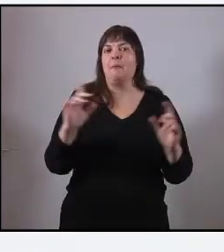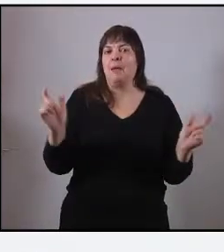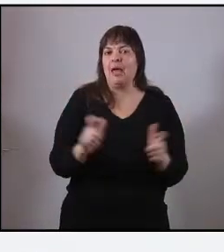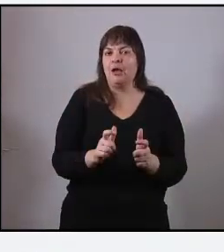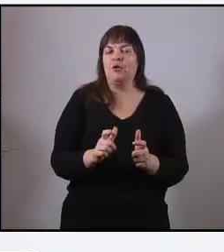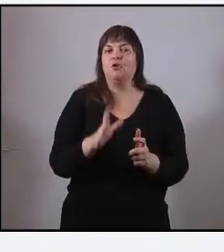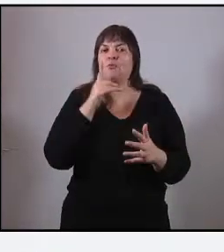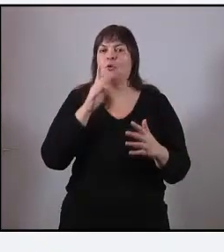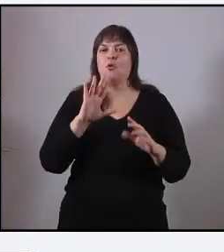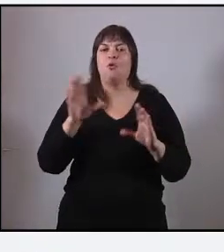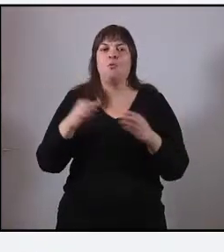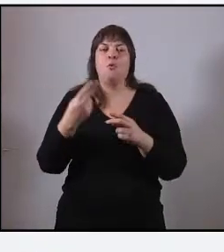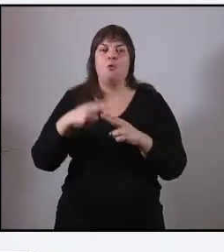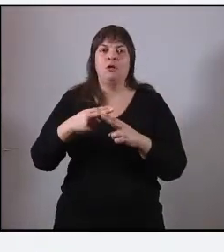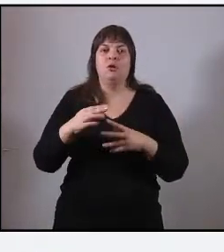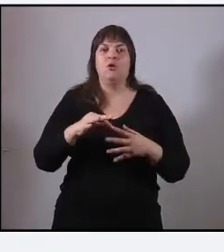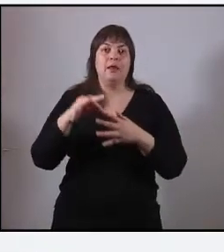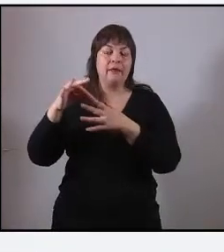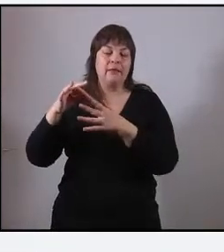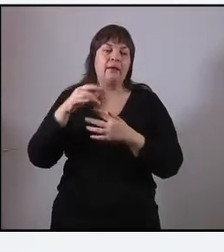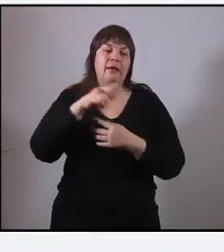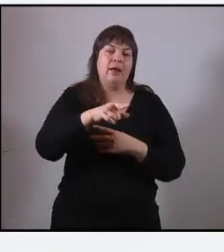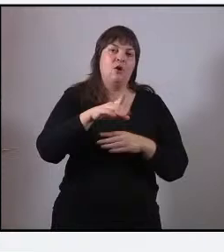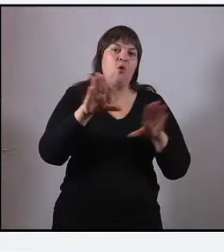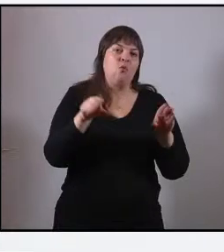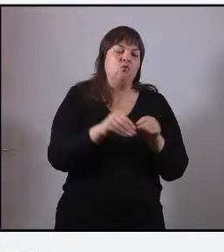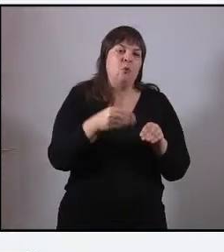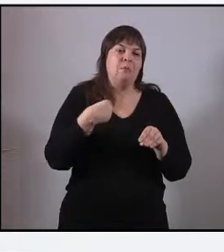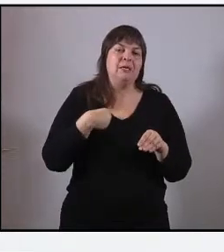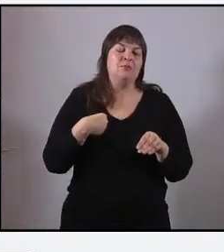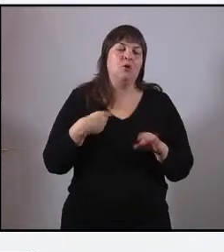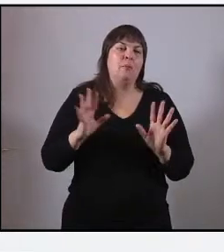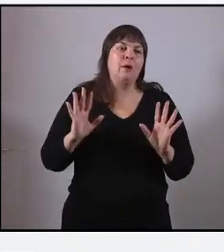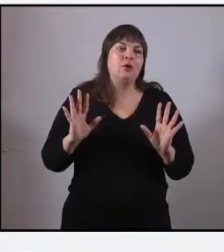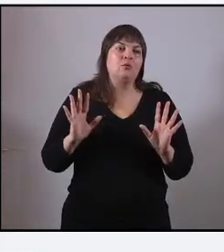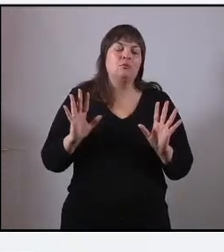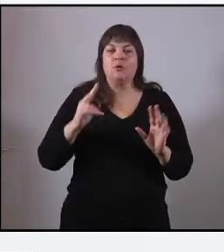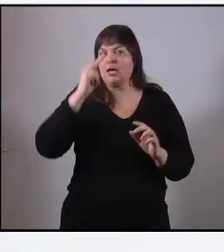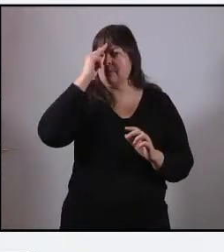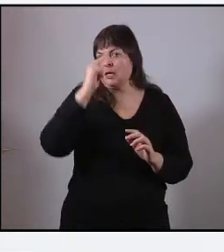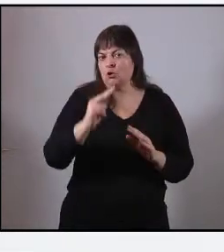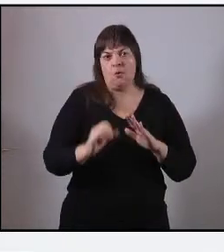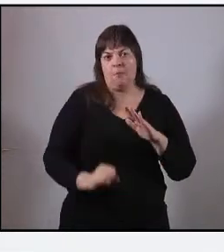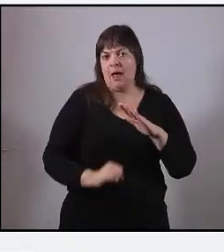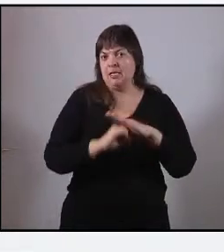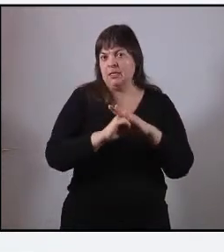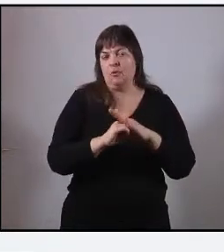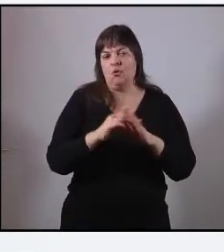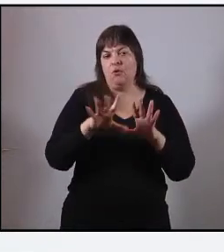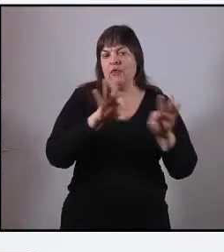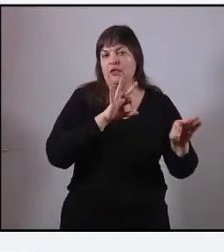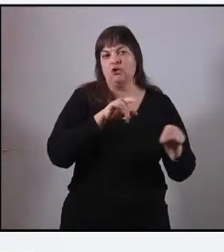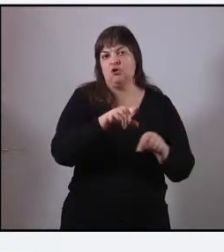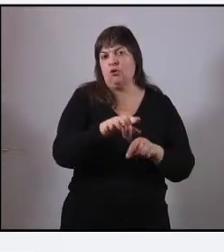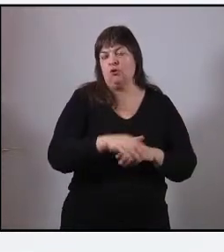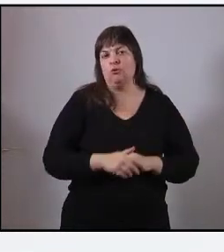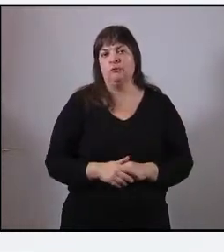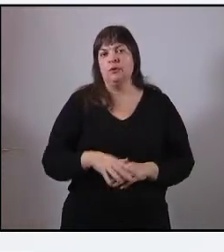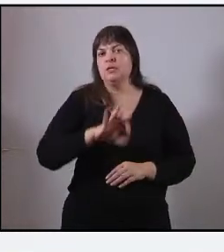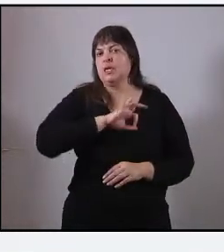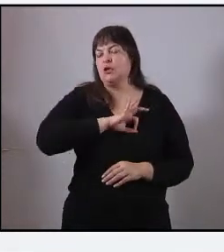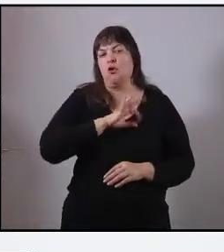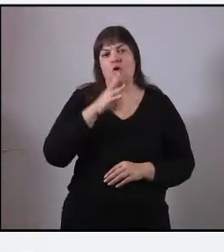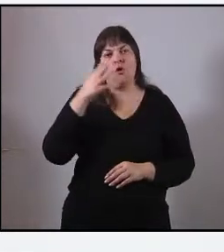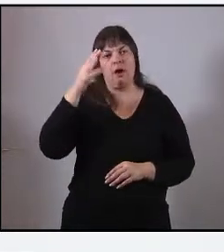liderazgo de un partido pues le haría llegar a esa misma conclusión, pero respeto máximo y absoluto a la decisión que ha adoptado el señor